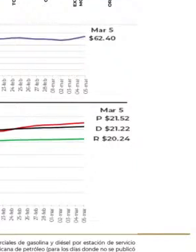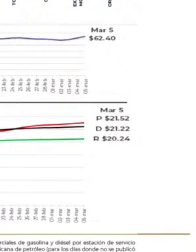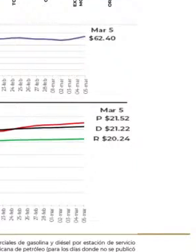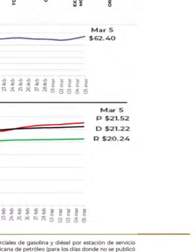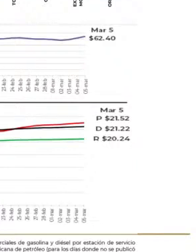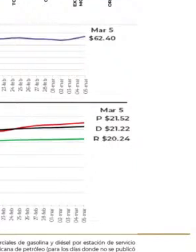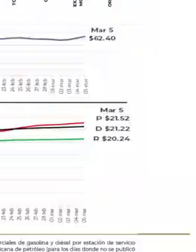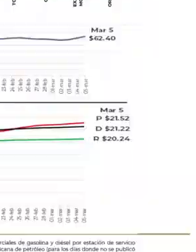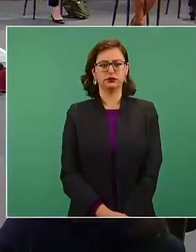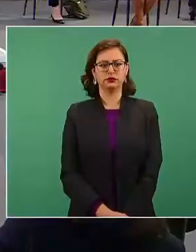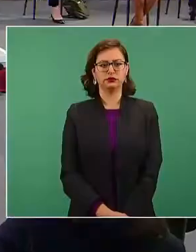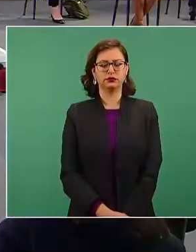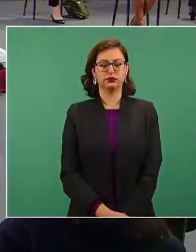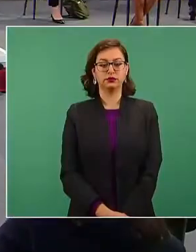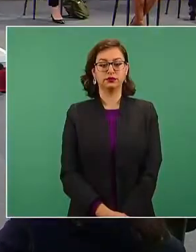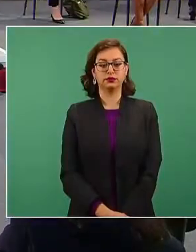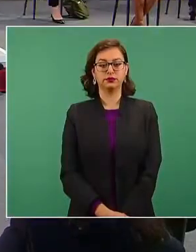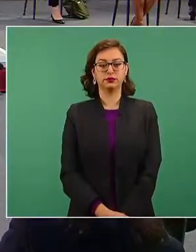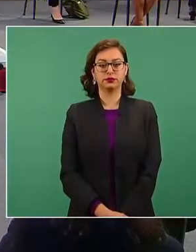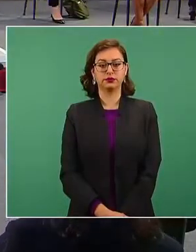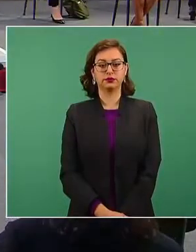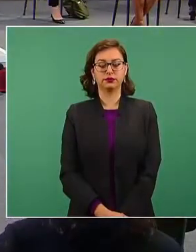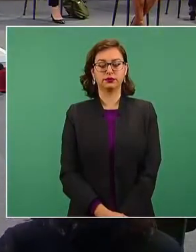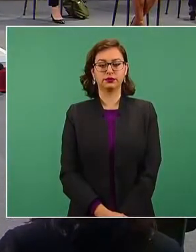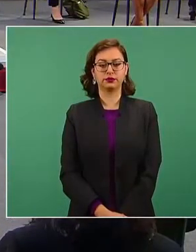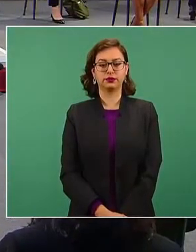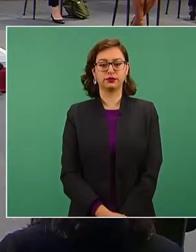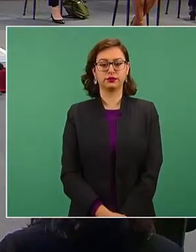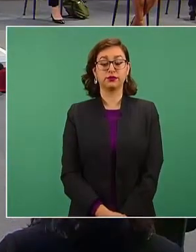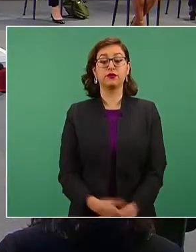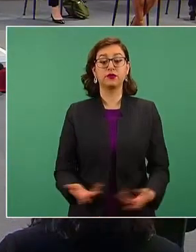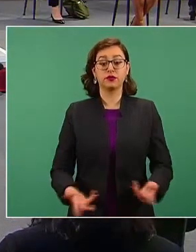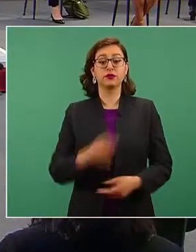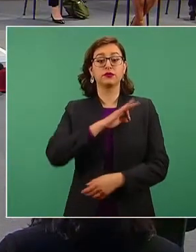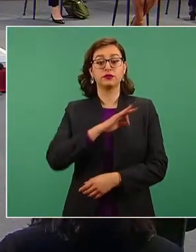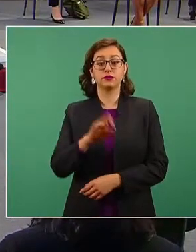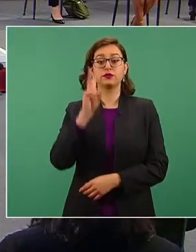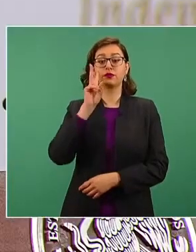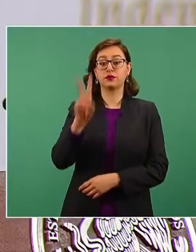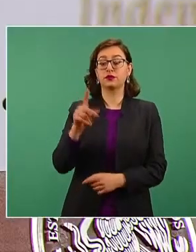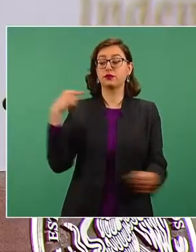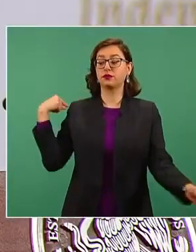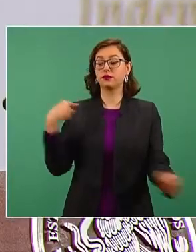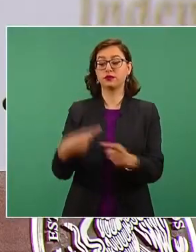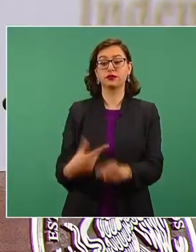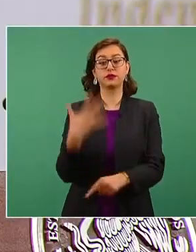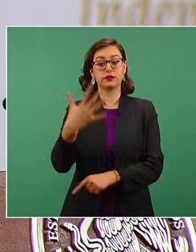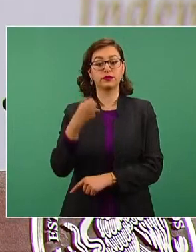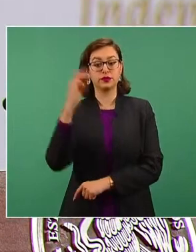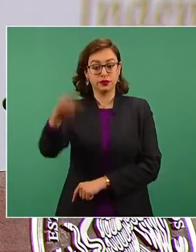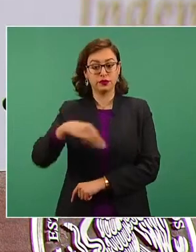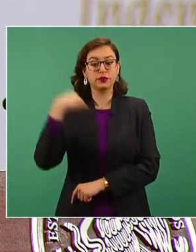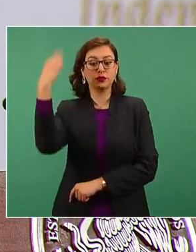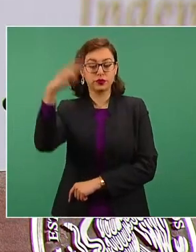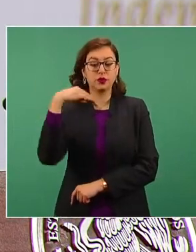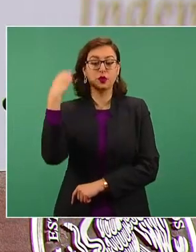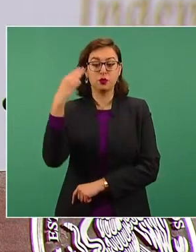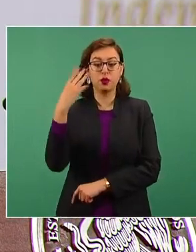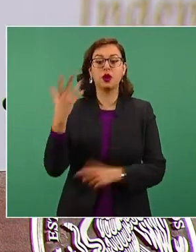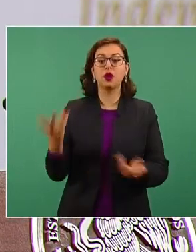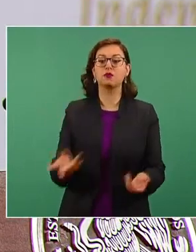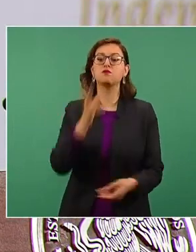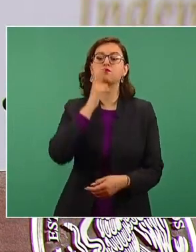se ha caracterizado por mucho tiempo de estar entre los más económicos. Si vemos con corte el 5 de marzo, el promedio de la